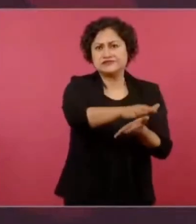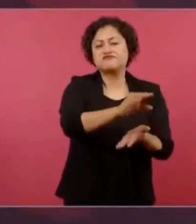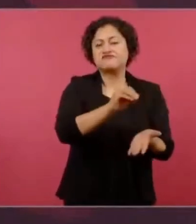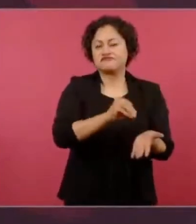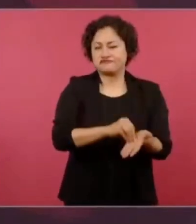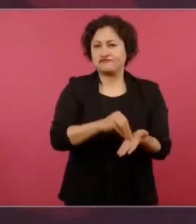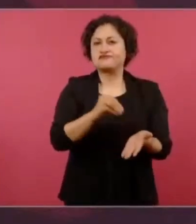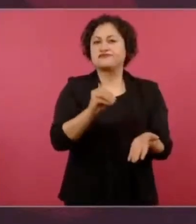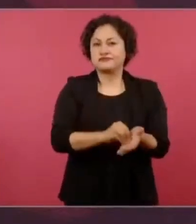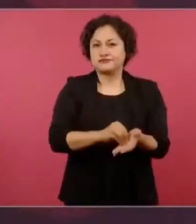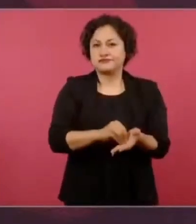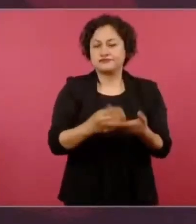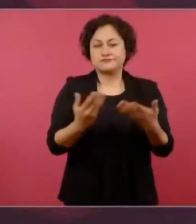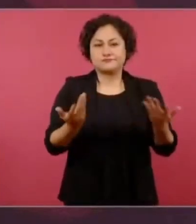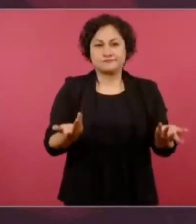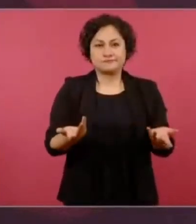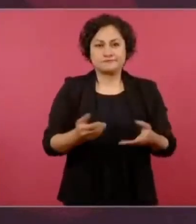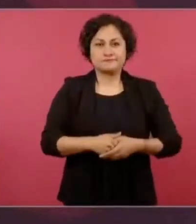de